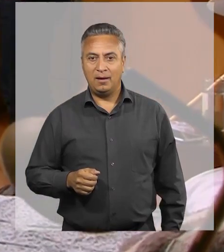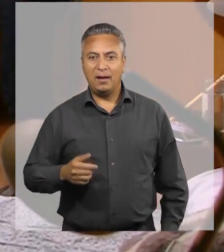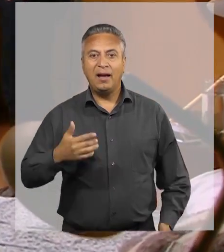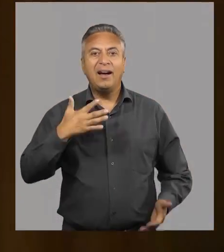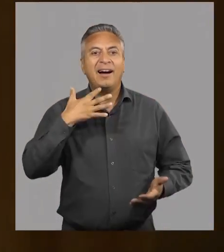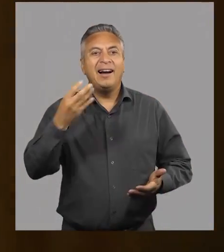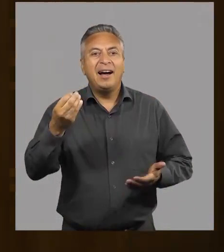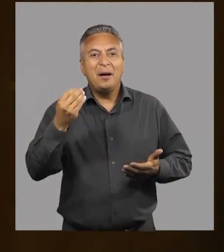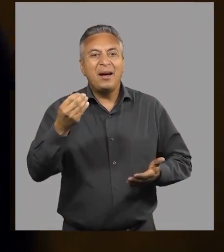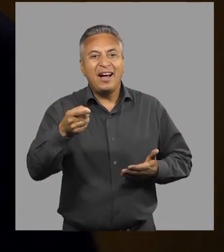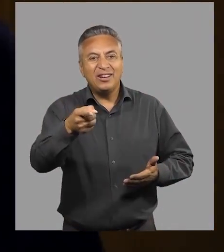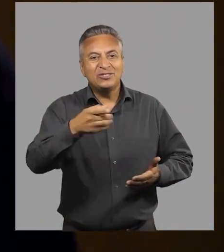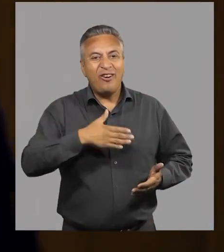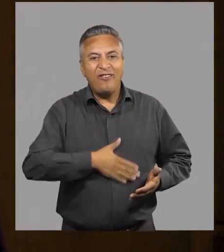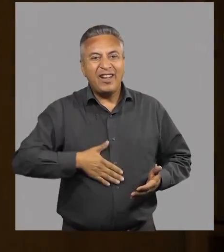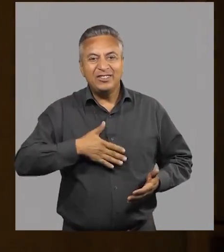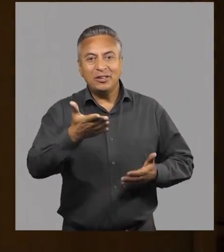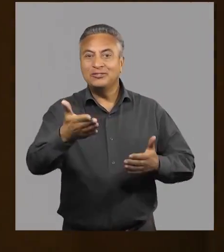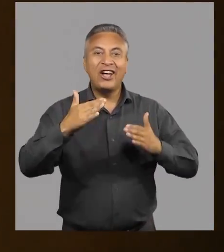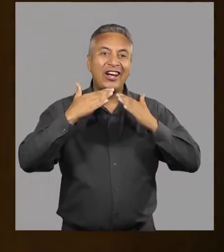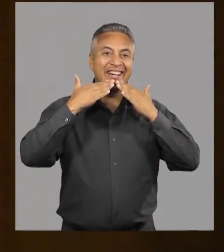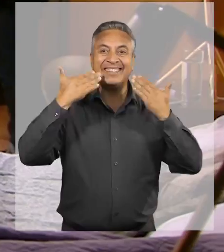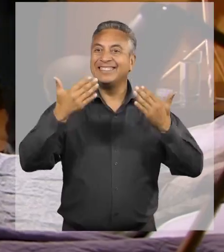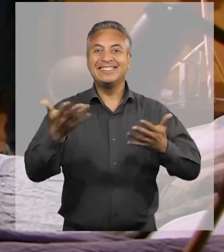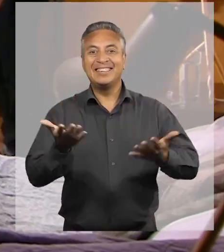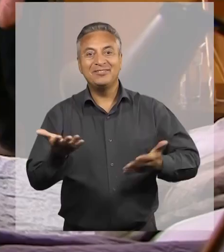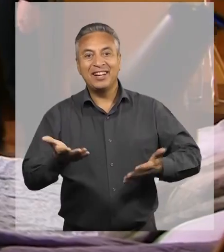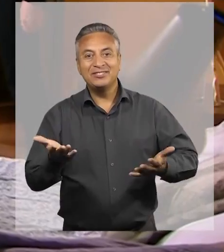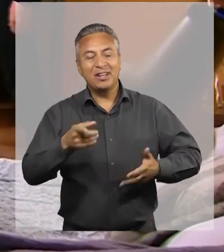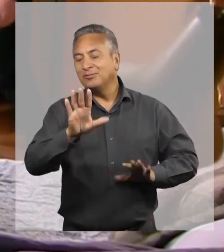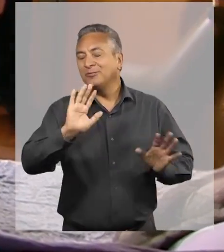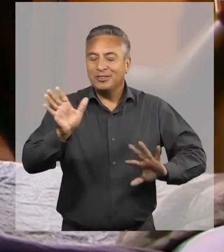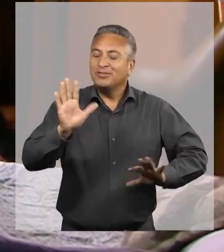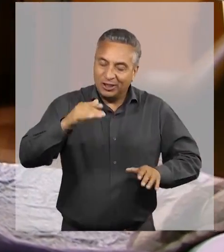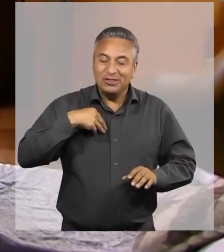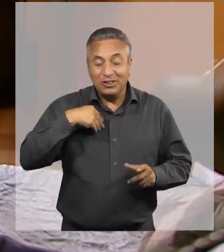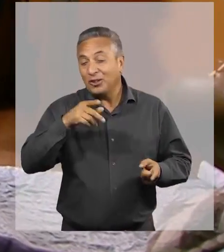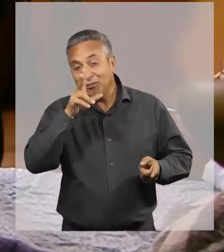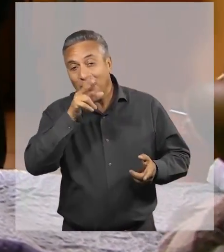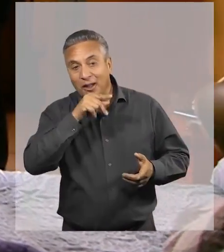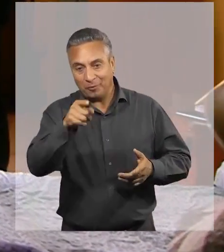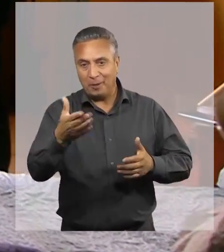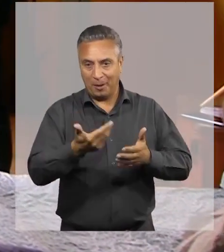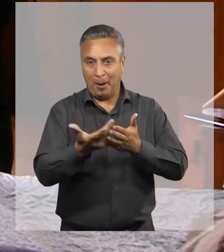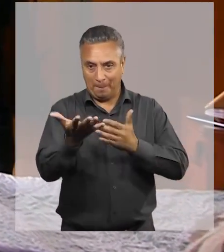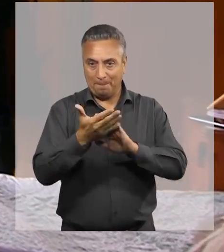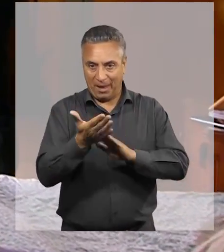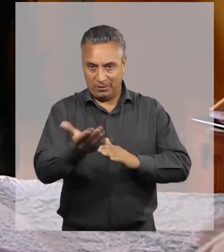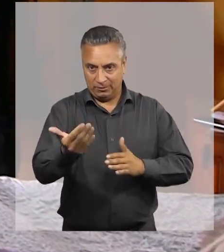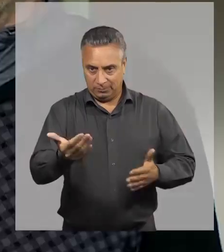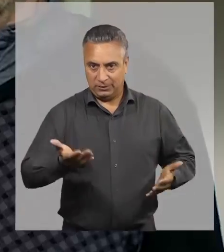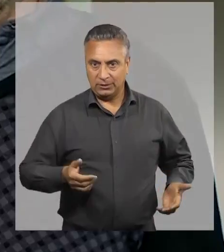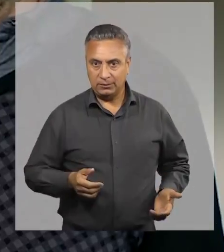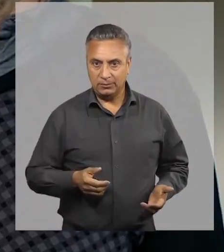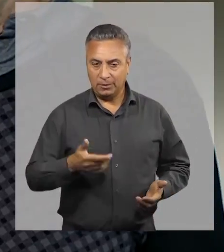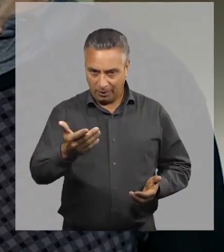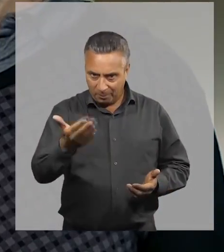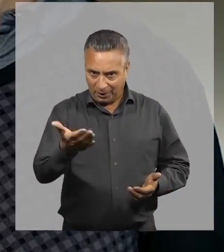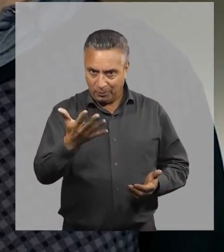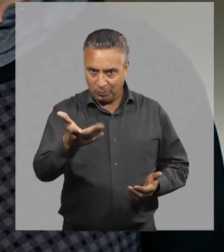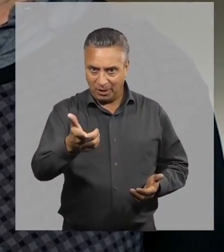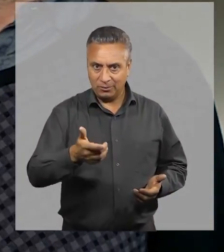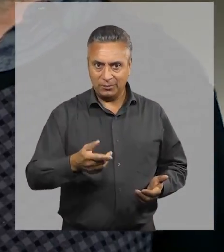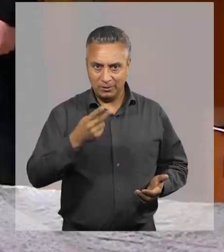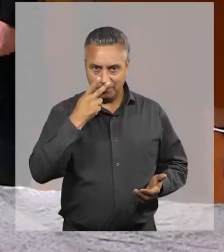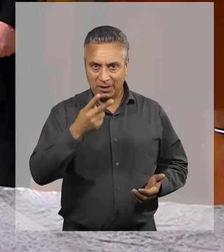¿Qué pasó tanto rato metido en el baño y esa cara llena de risa que hay? Es que mira, es una tontera, pero pásame tu mano.